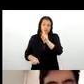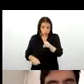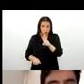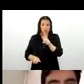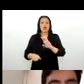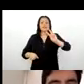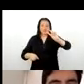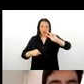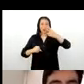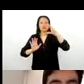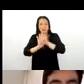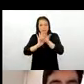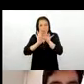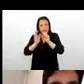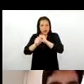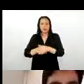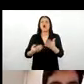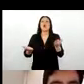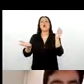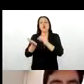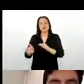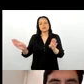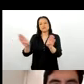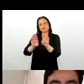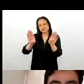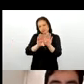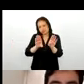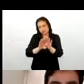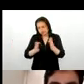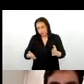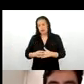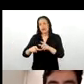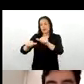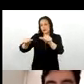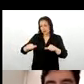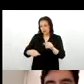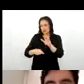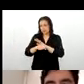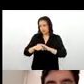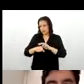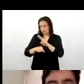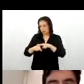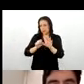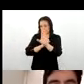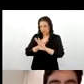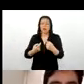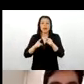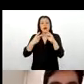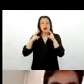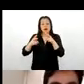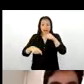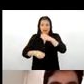un cierre en algunas regiones, en algunas áreas por la segunda ola de COVID. Y como podemos ver, en el año 2021,